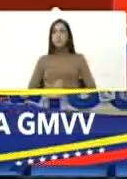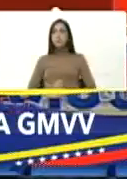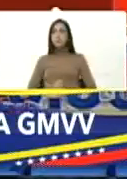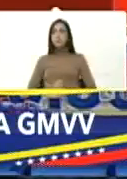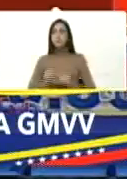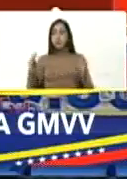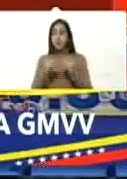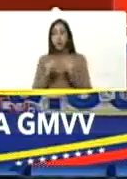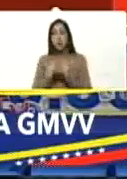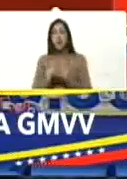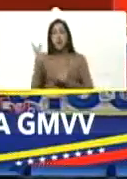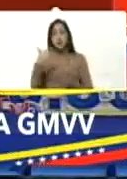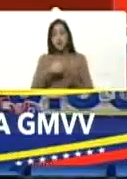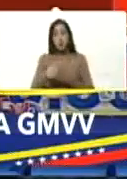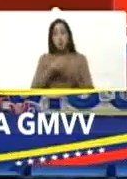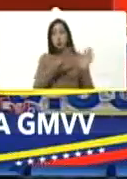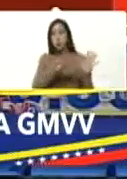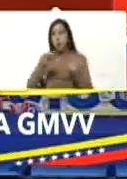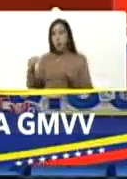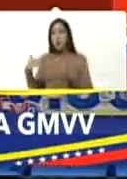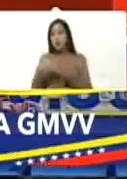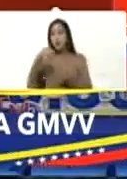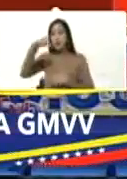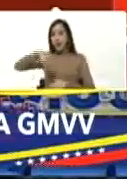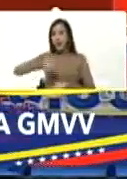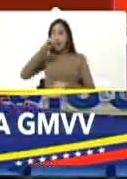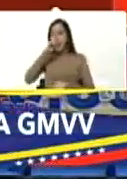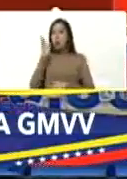vivienda 3.900.000 este mismo año.